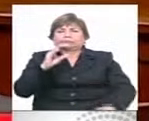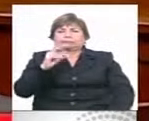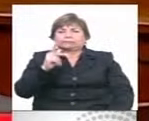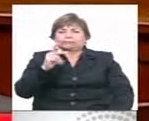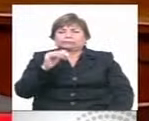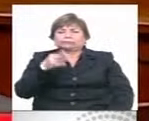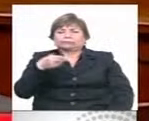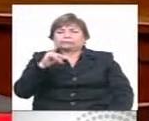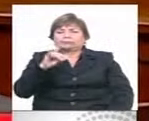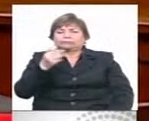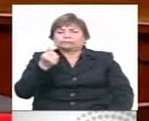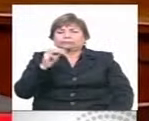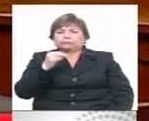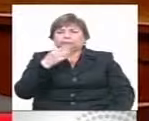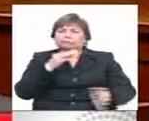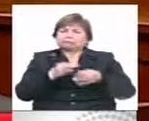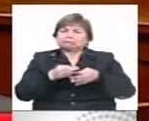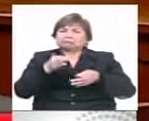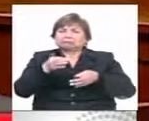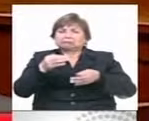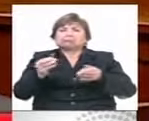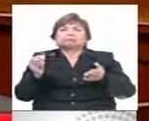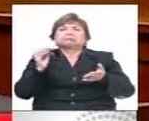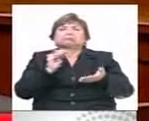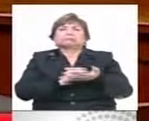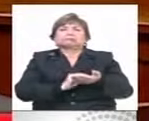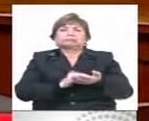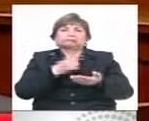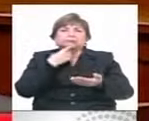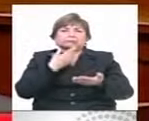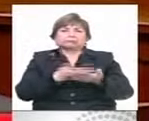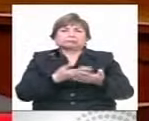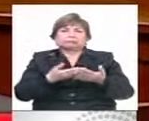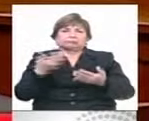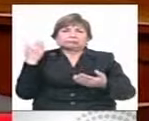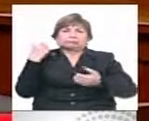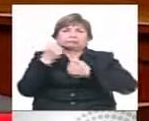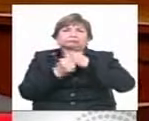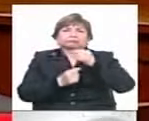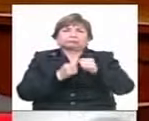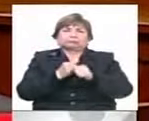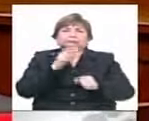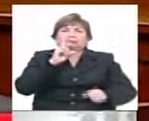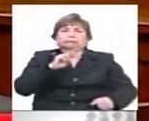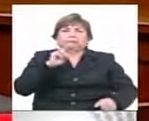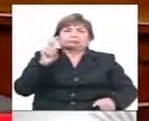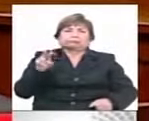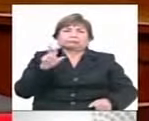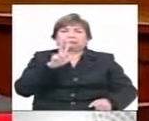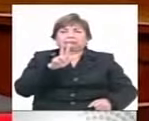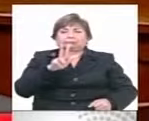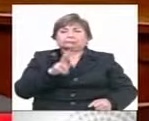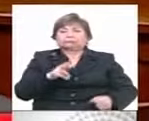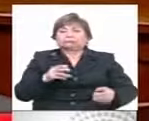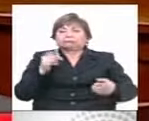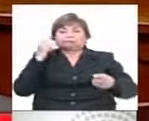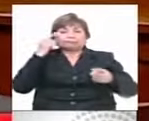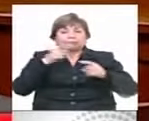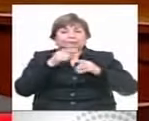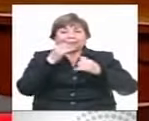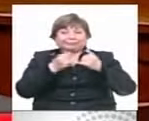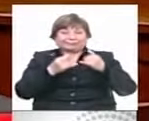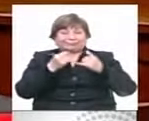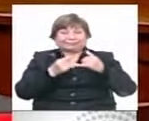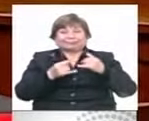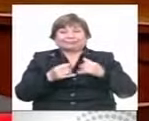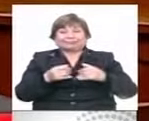Y ahora nuestro objetivo es ampliar la cobertura desde el año 2023. Nuestra meta al término del